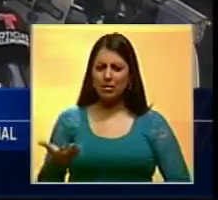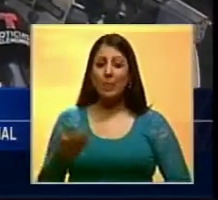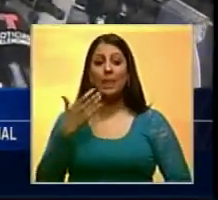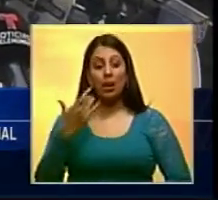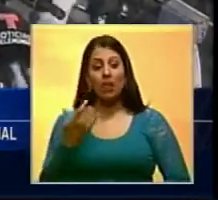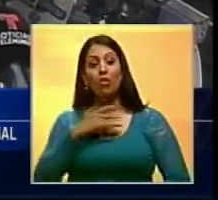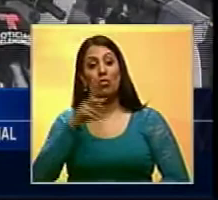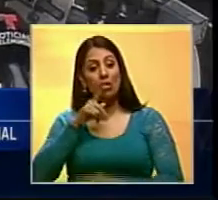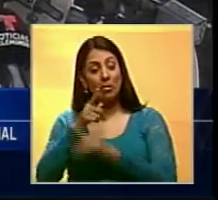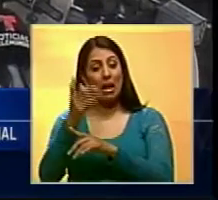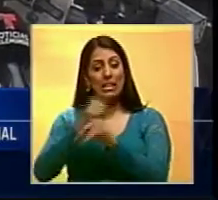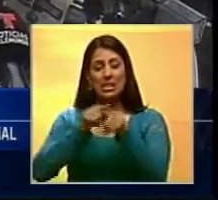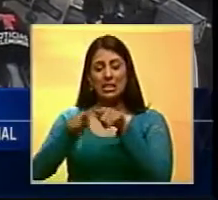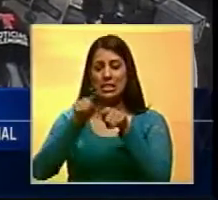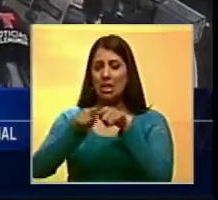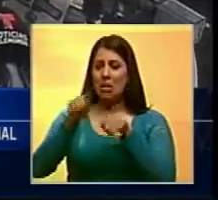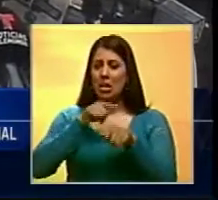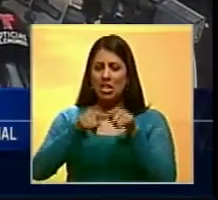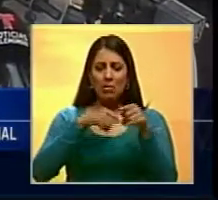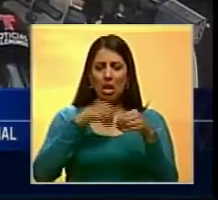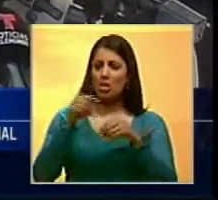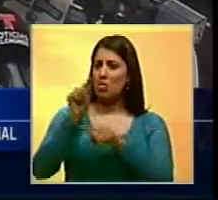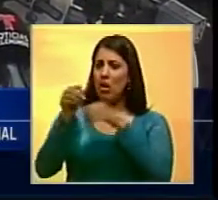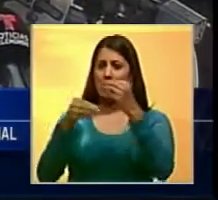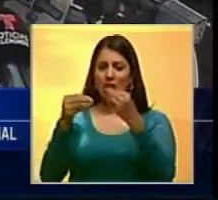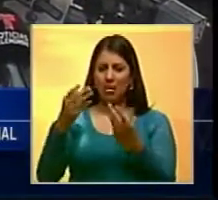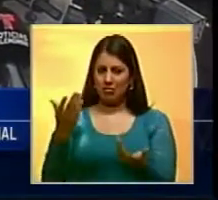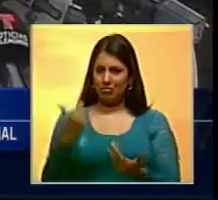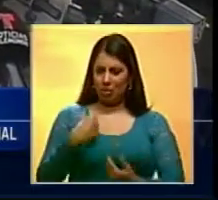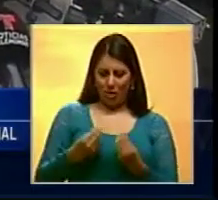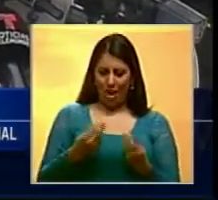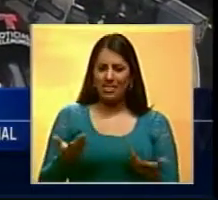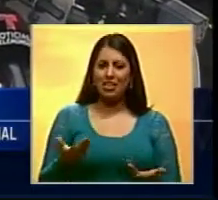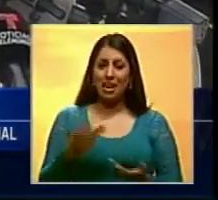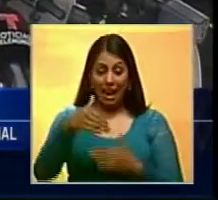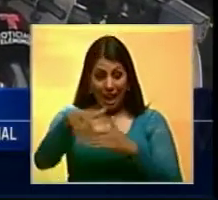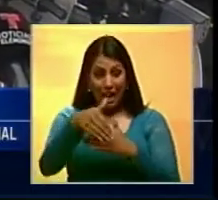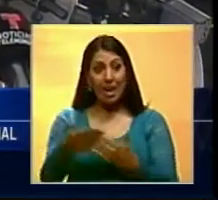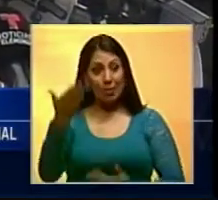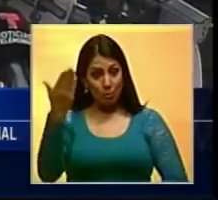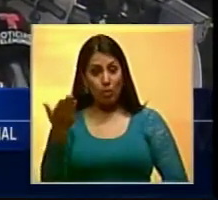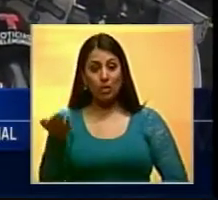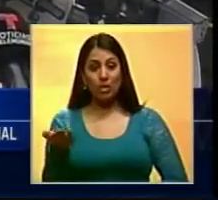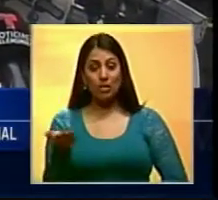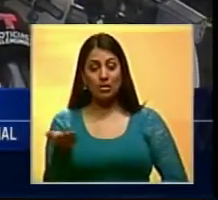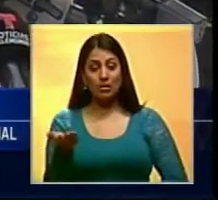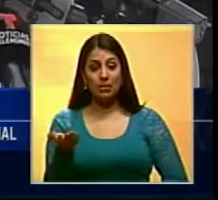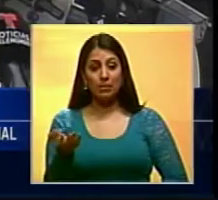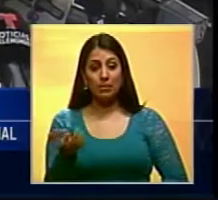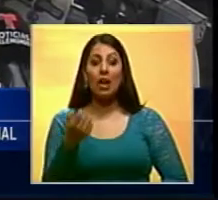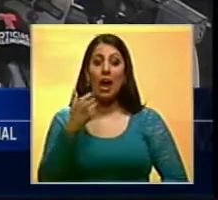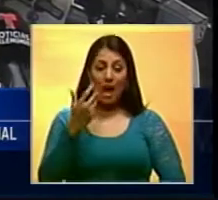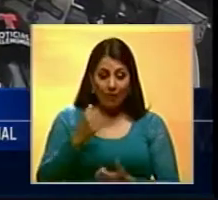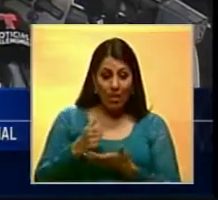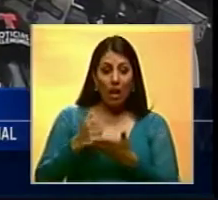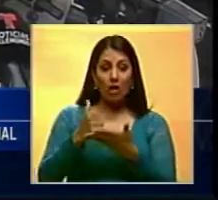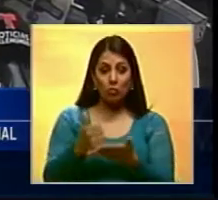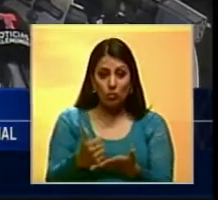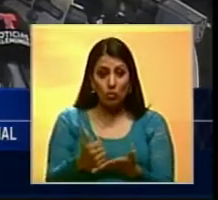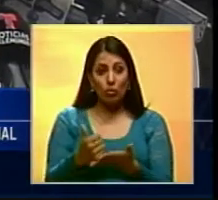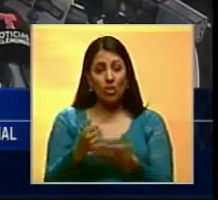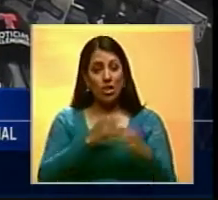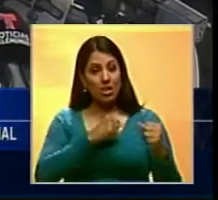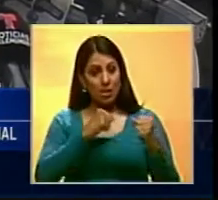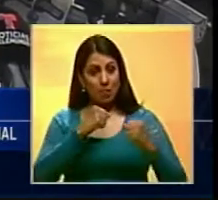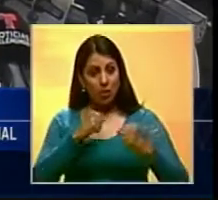como criticando lo que los otros hacen, pero no hacemos nada. Oye, el tema de la calle es que es importante y ayuda y